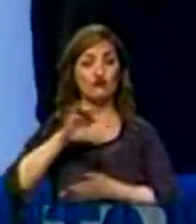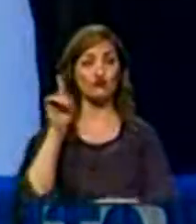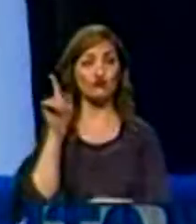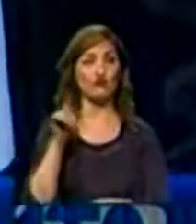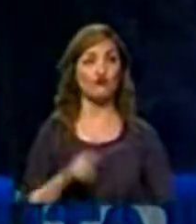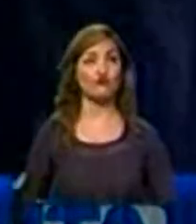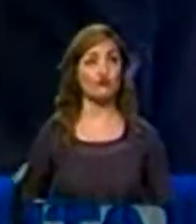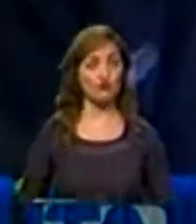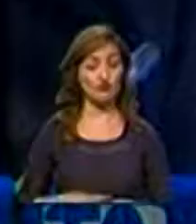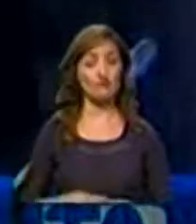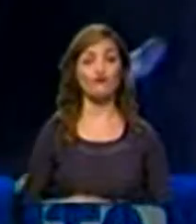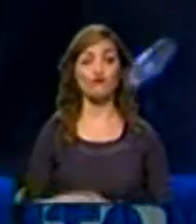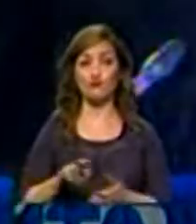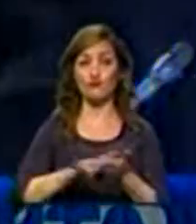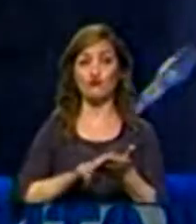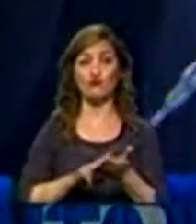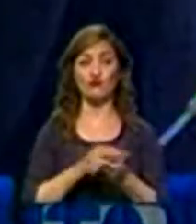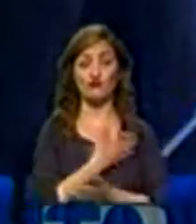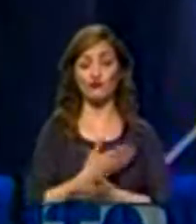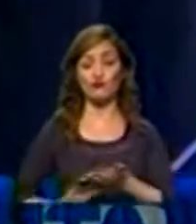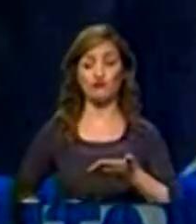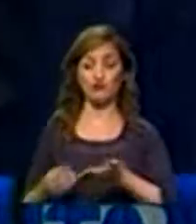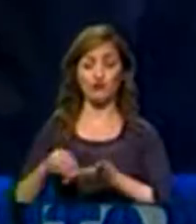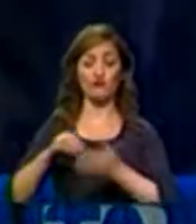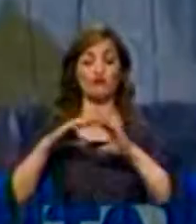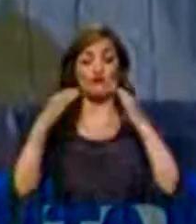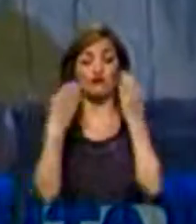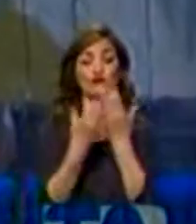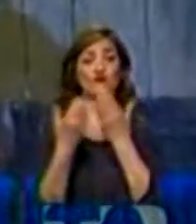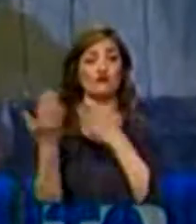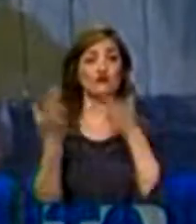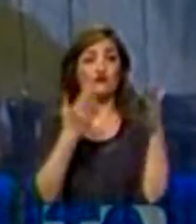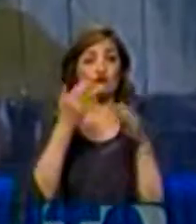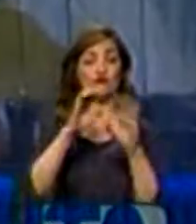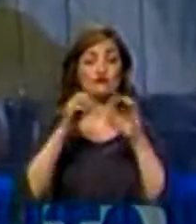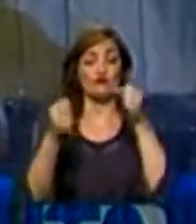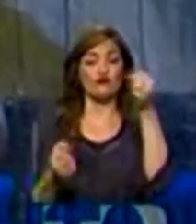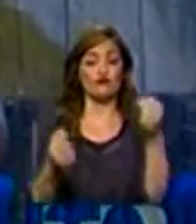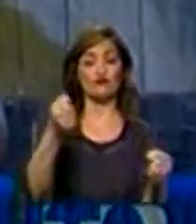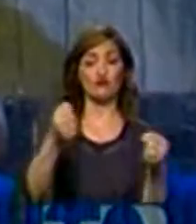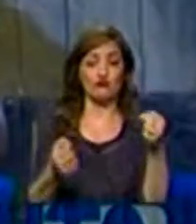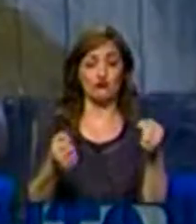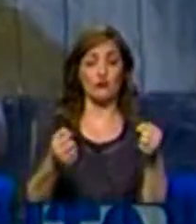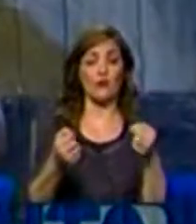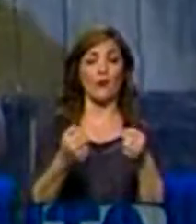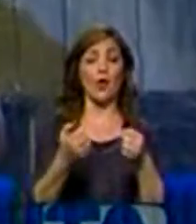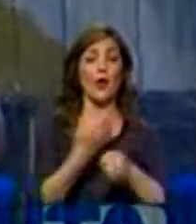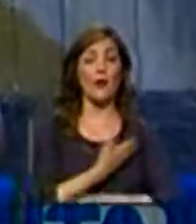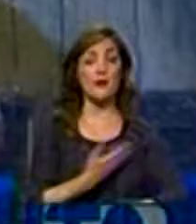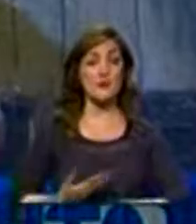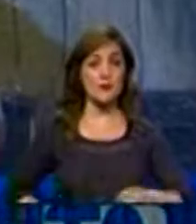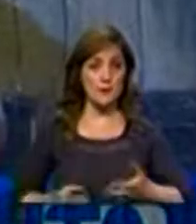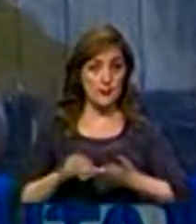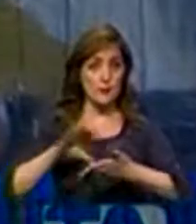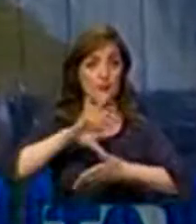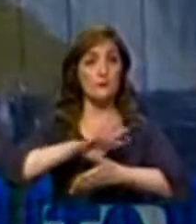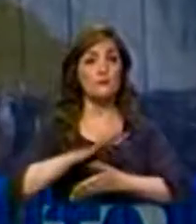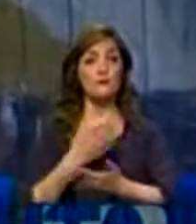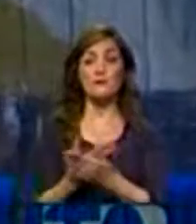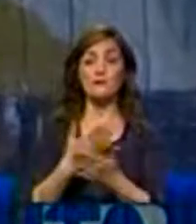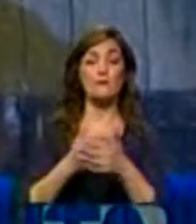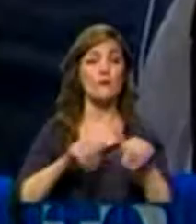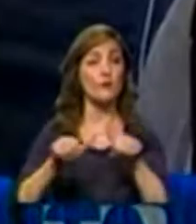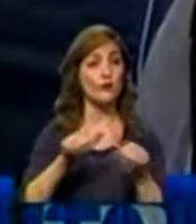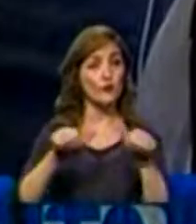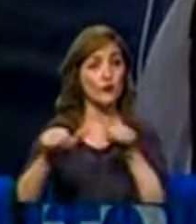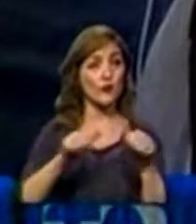Nacional. Allí se reunieron con el presidente de la Comisión Ocasional de Tránsito y con César Litardo. Solicitaron agilidad en el